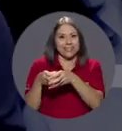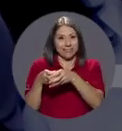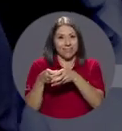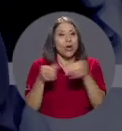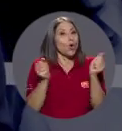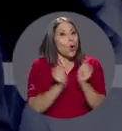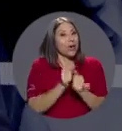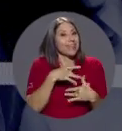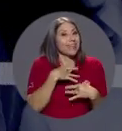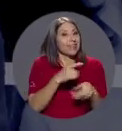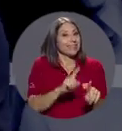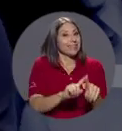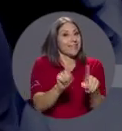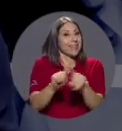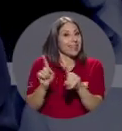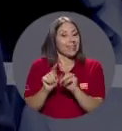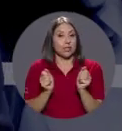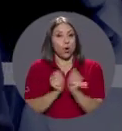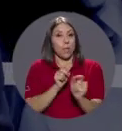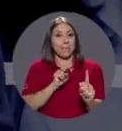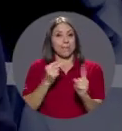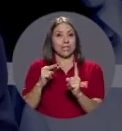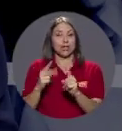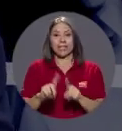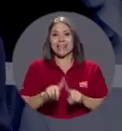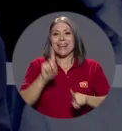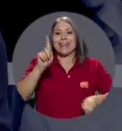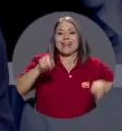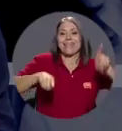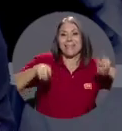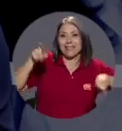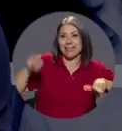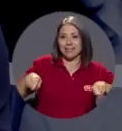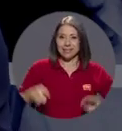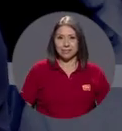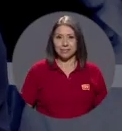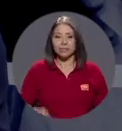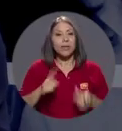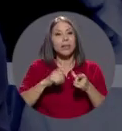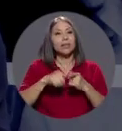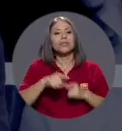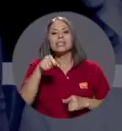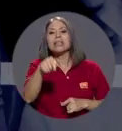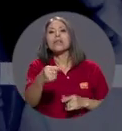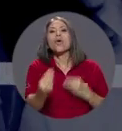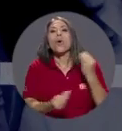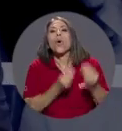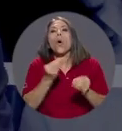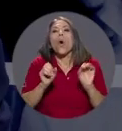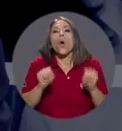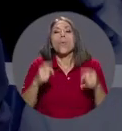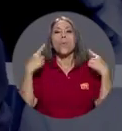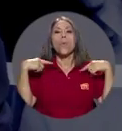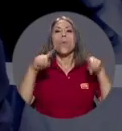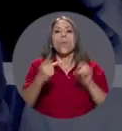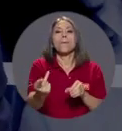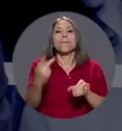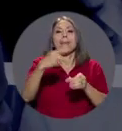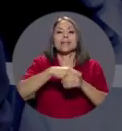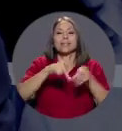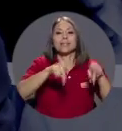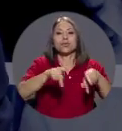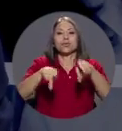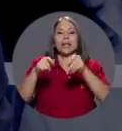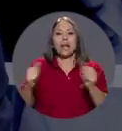tienen visiones distintas, que tienen intereses diferentes. Entonces, primero ahí hay un tema de cómo generamos participación ciudadana bajo